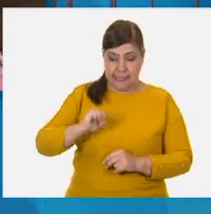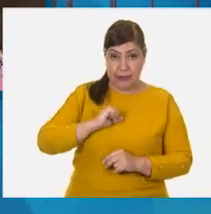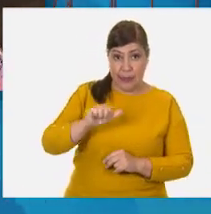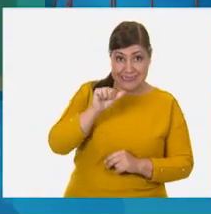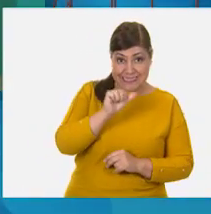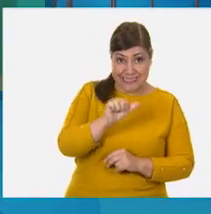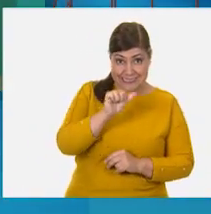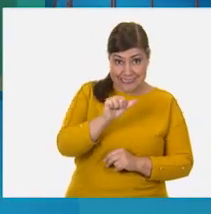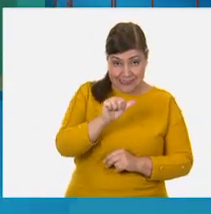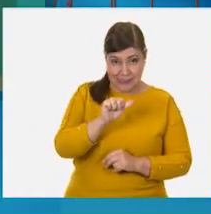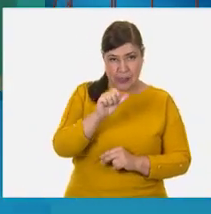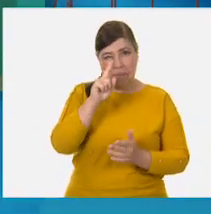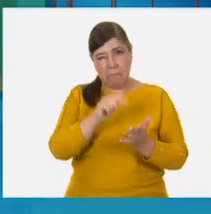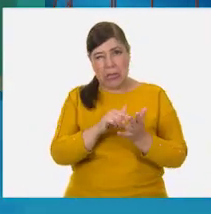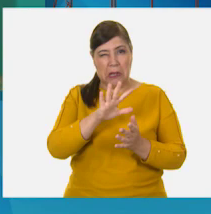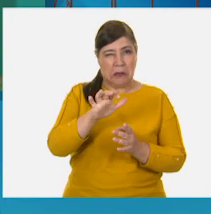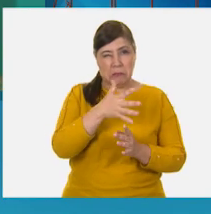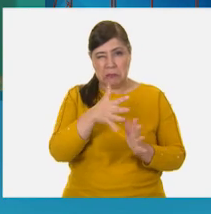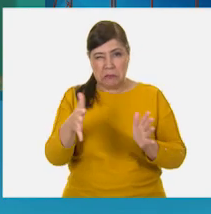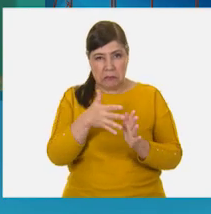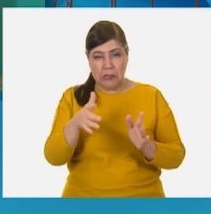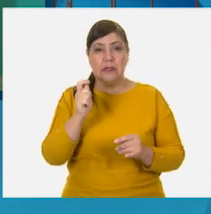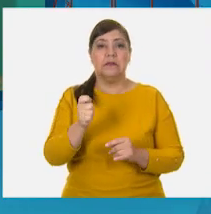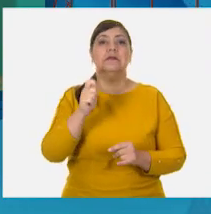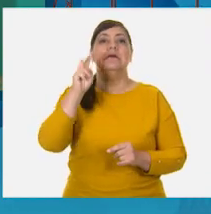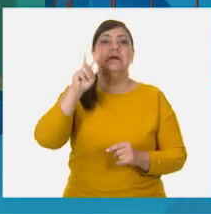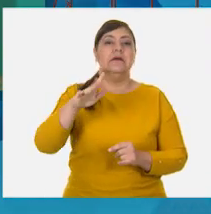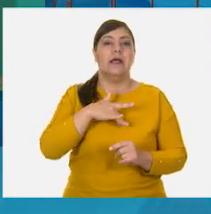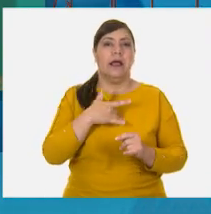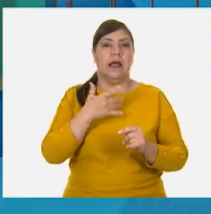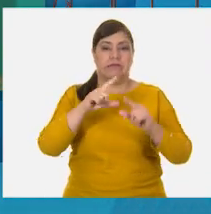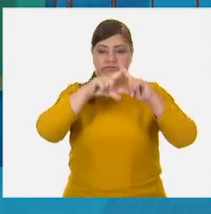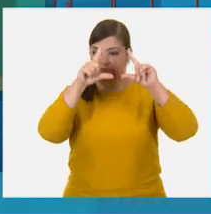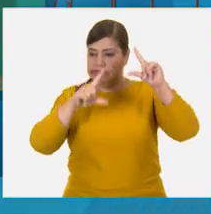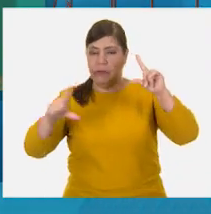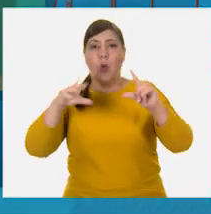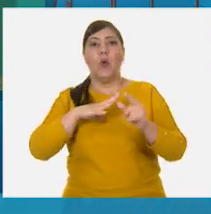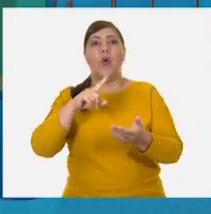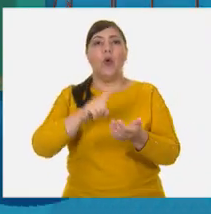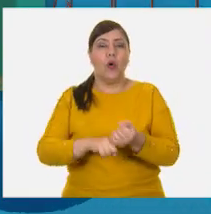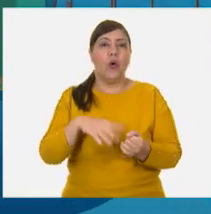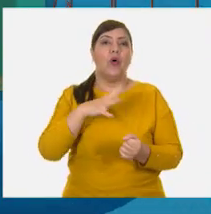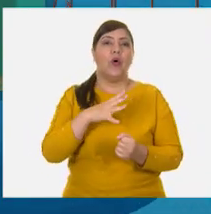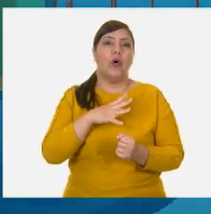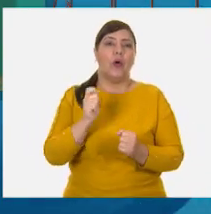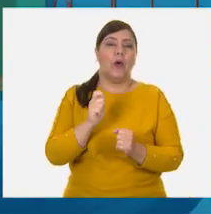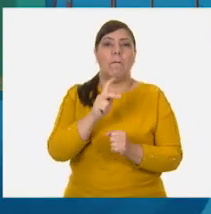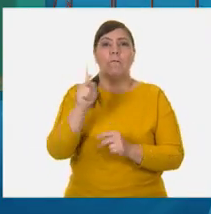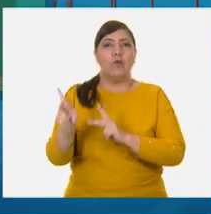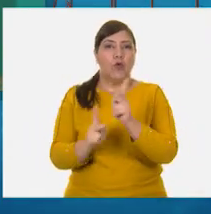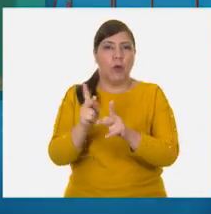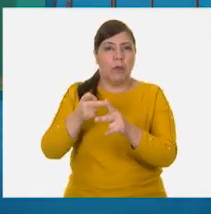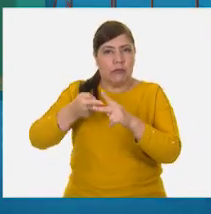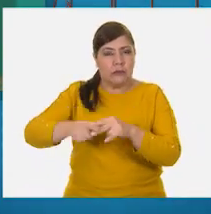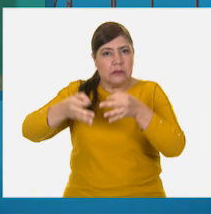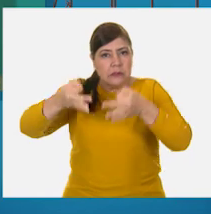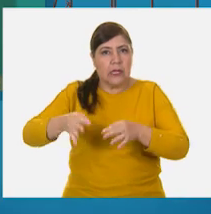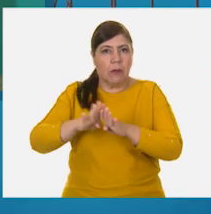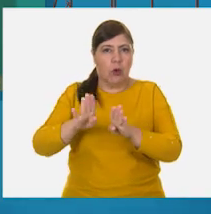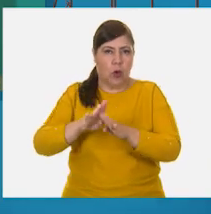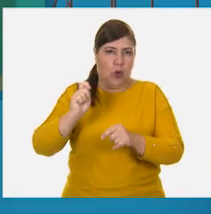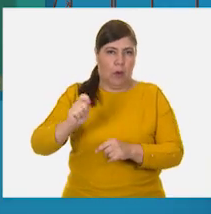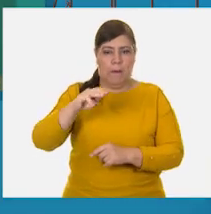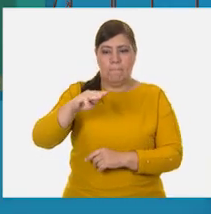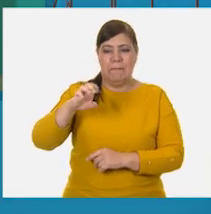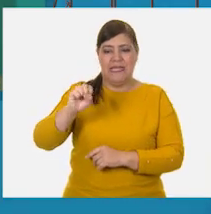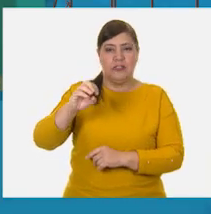XVI, nuestro territorio, lo que hoy es México, estuvo habitado no solamente por los pueblos originarios de Mesoamérica, sino